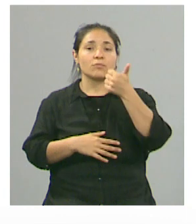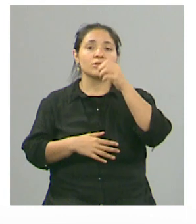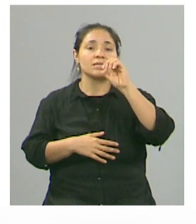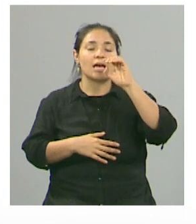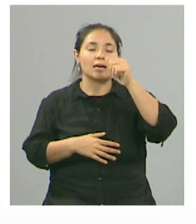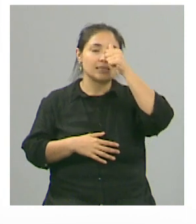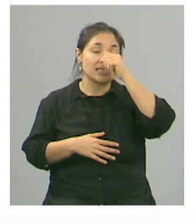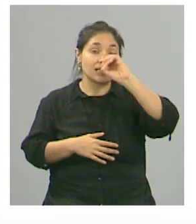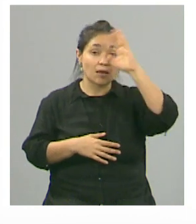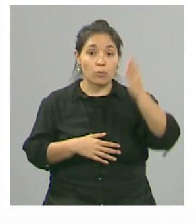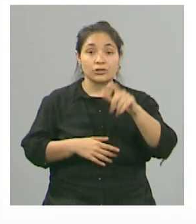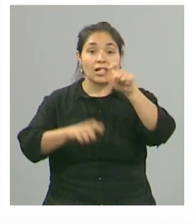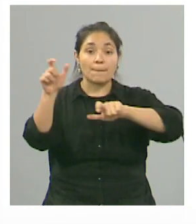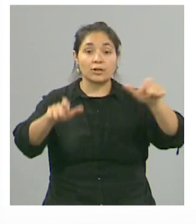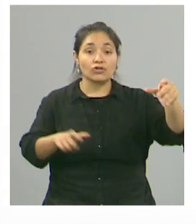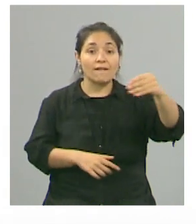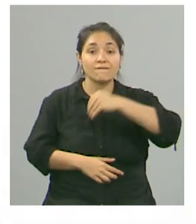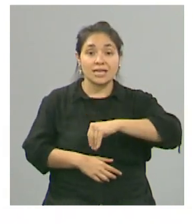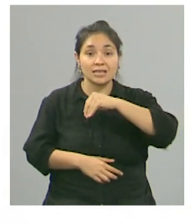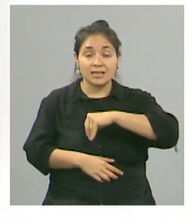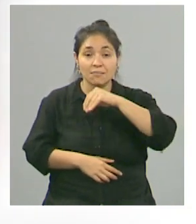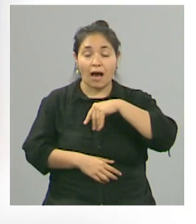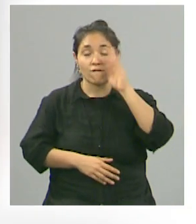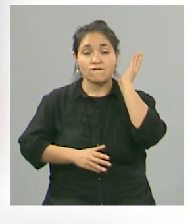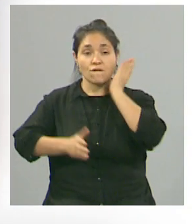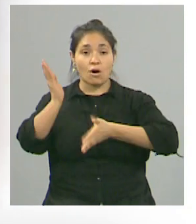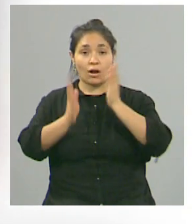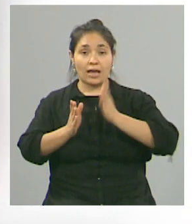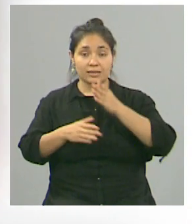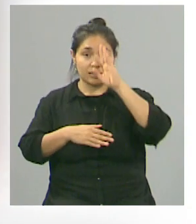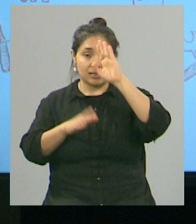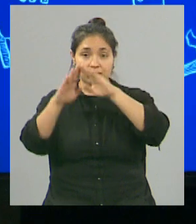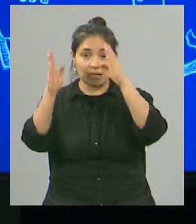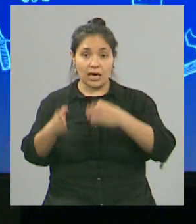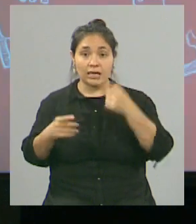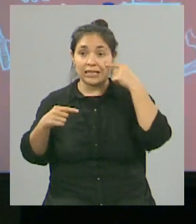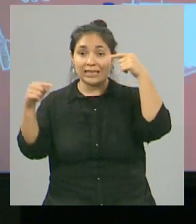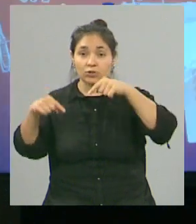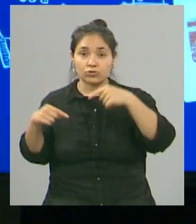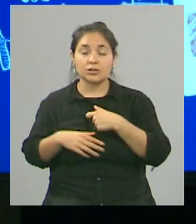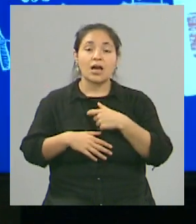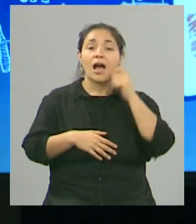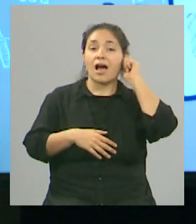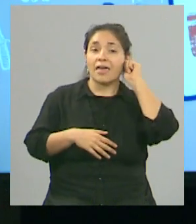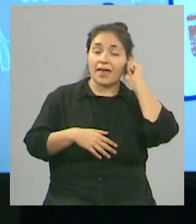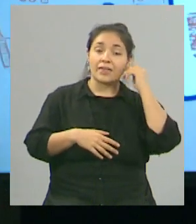60% de las víctimas de violencia institucional es una población que va entre 15 y 35 años.